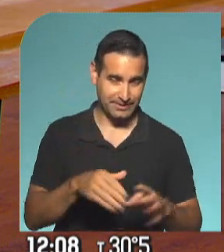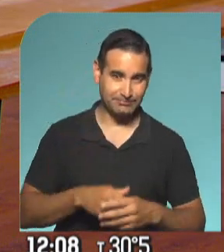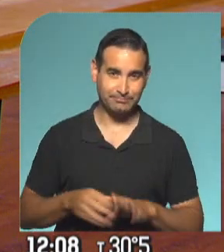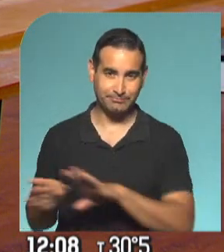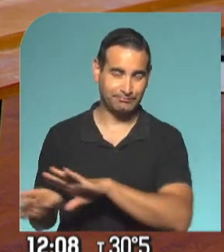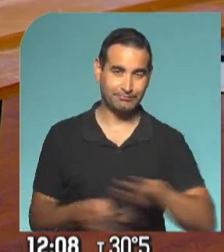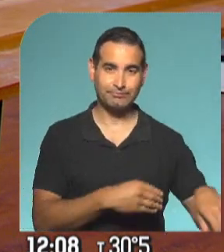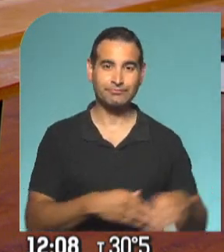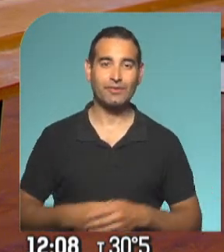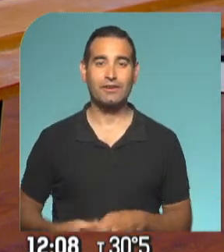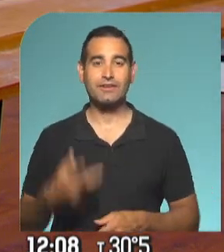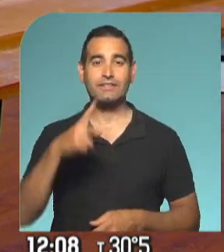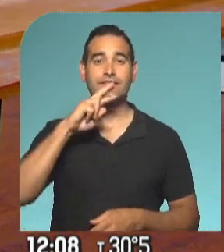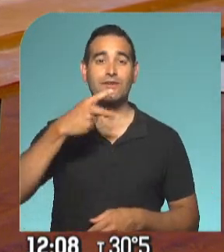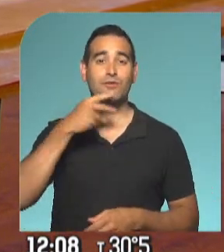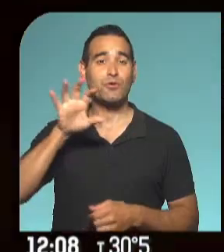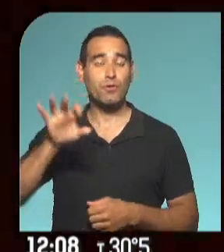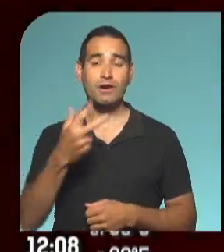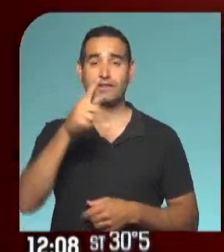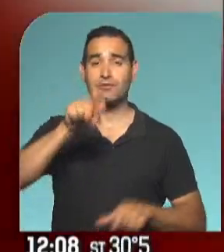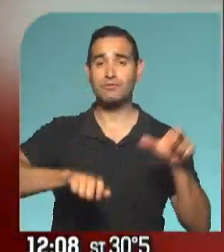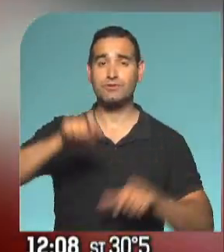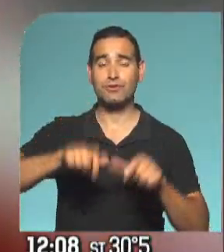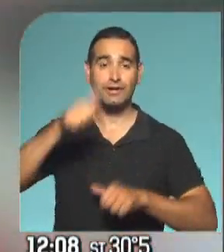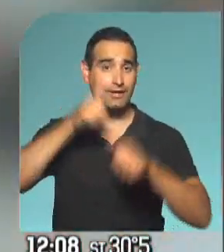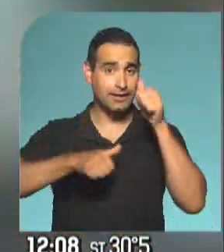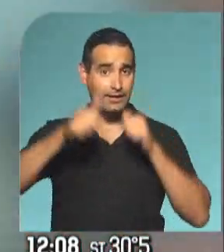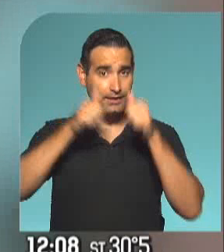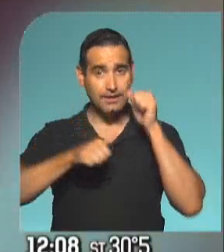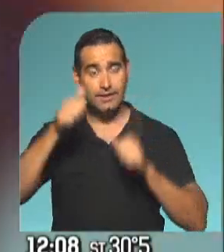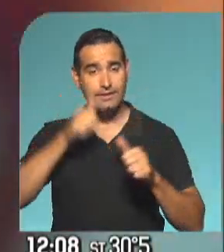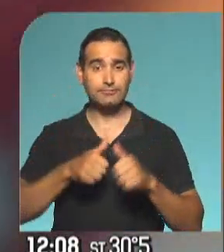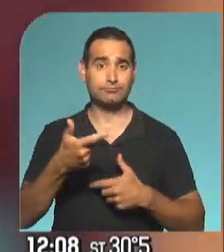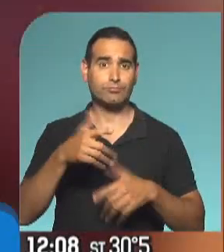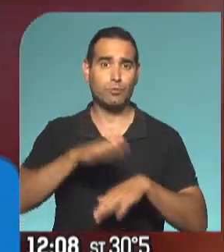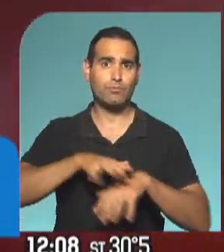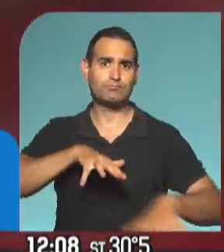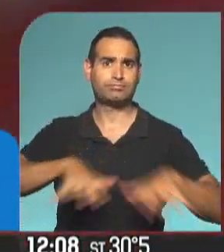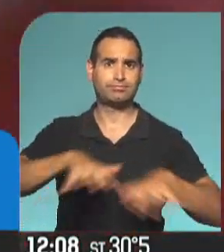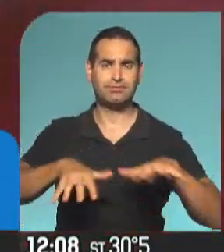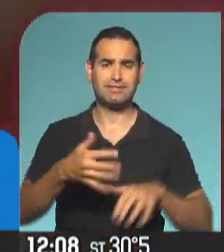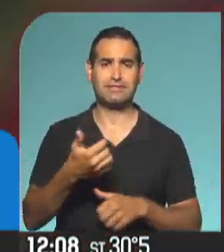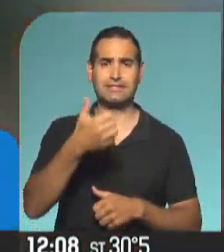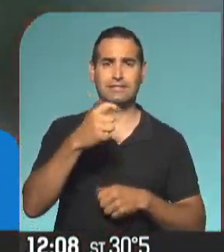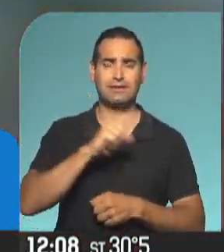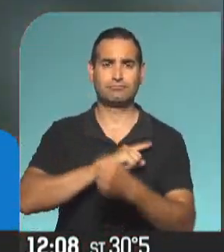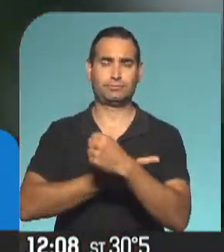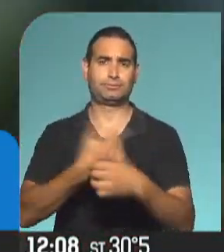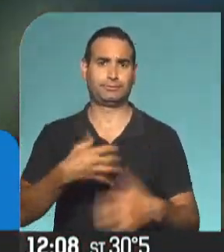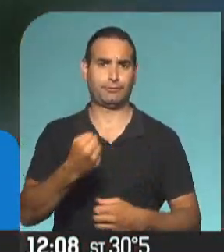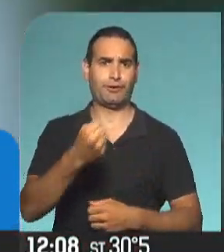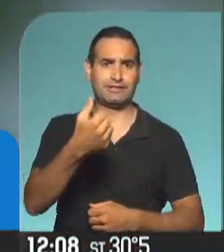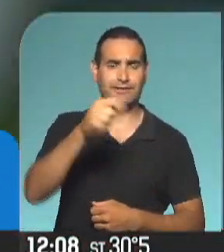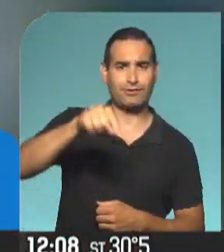Vamos ahora a la provincia de San Juan porque al menos 3 personas resultaron heridas tras el terremoto de 6,4 grados en la escala de Richter